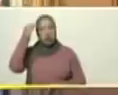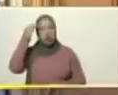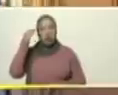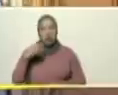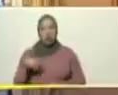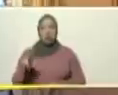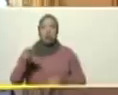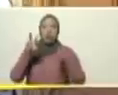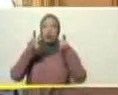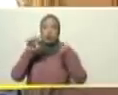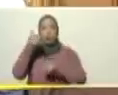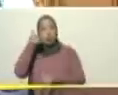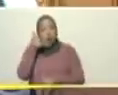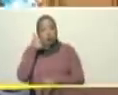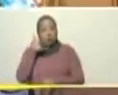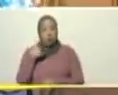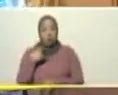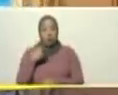Un teléfono.